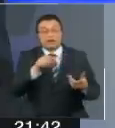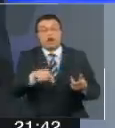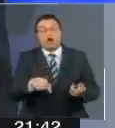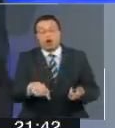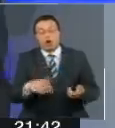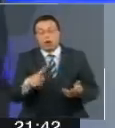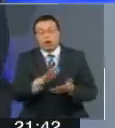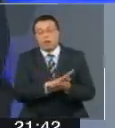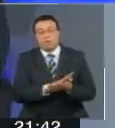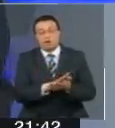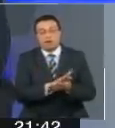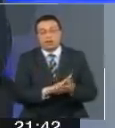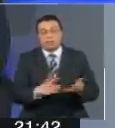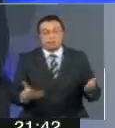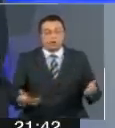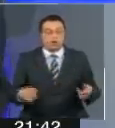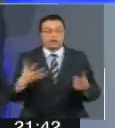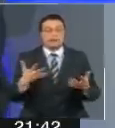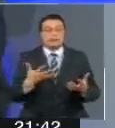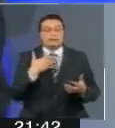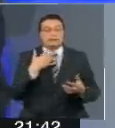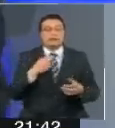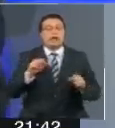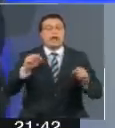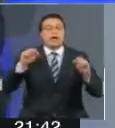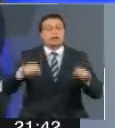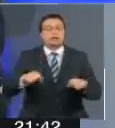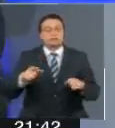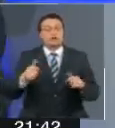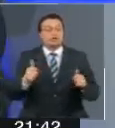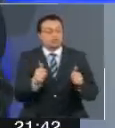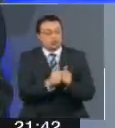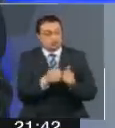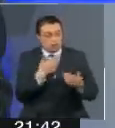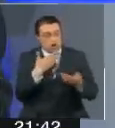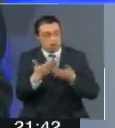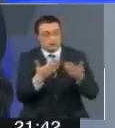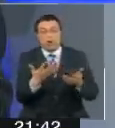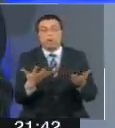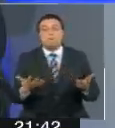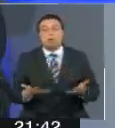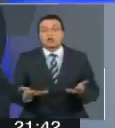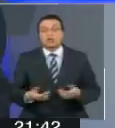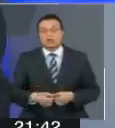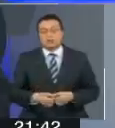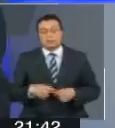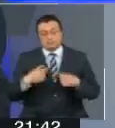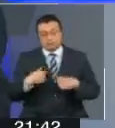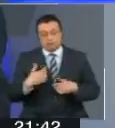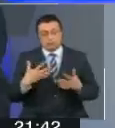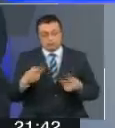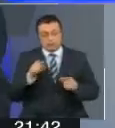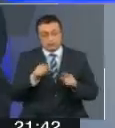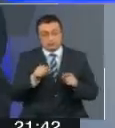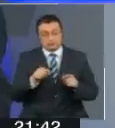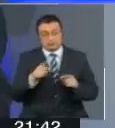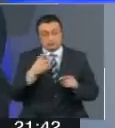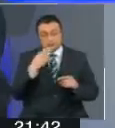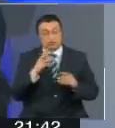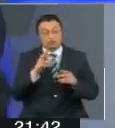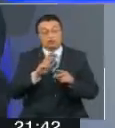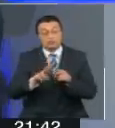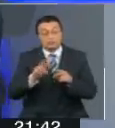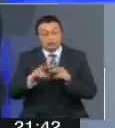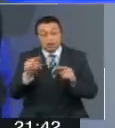por ejemplo, por qué acepté encantada de estar con ustedes, es porque con respecto a la